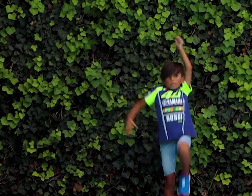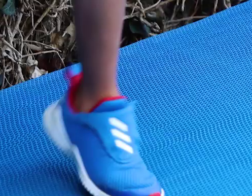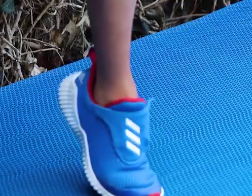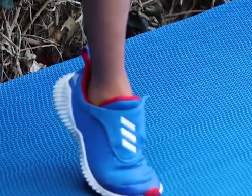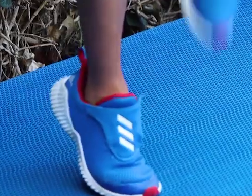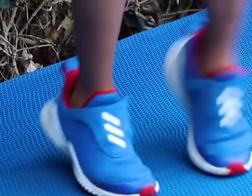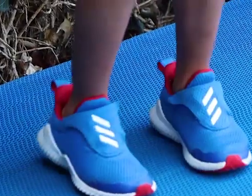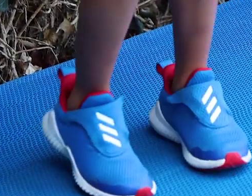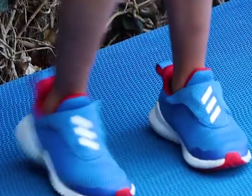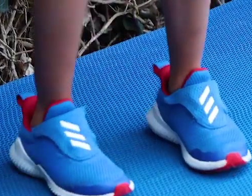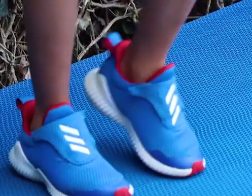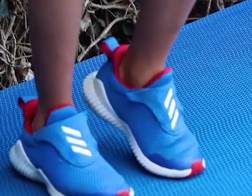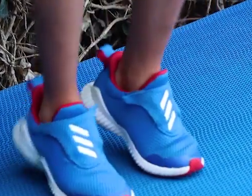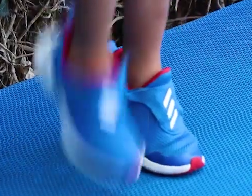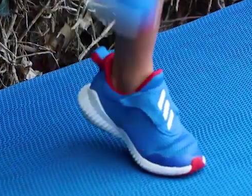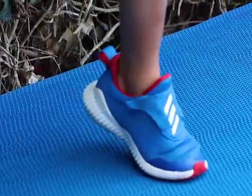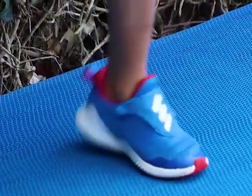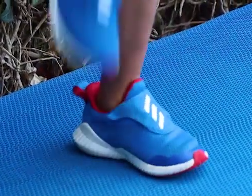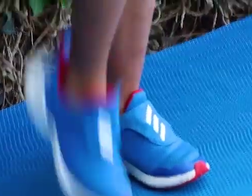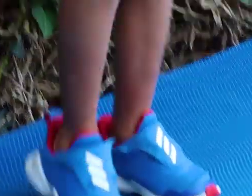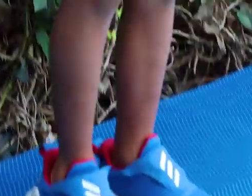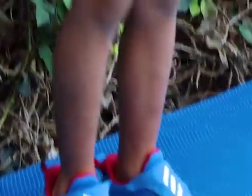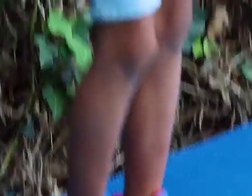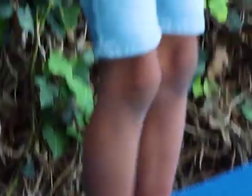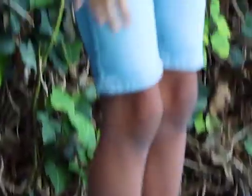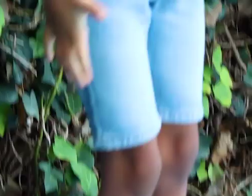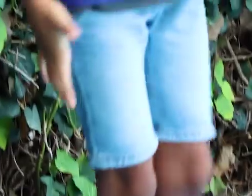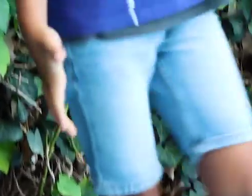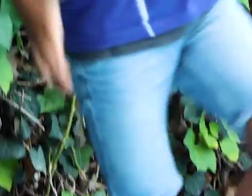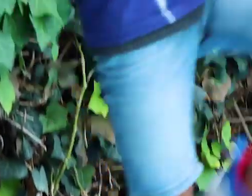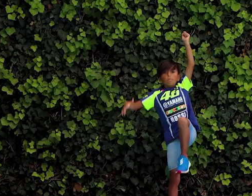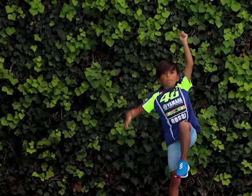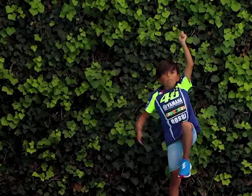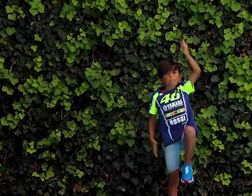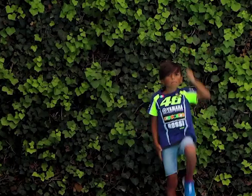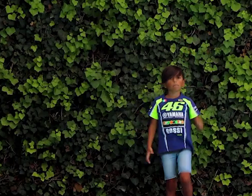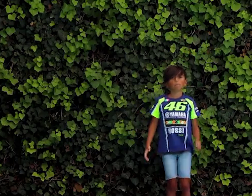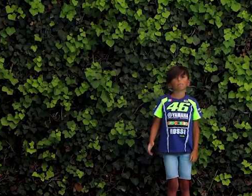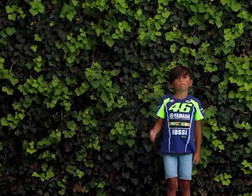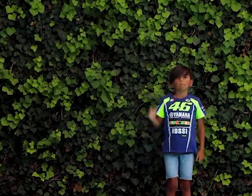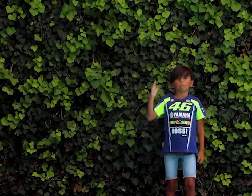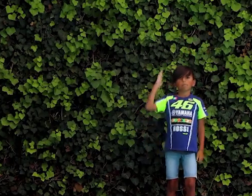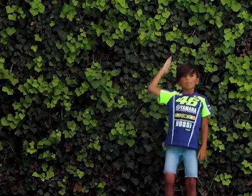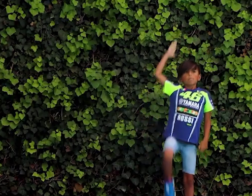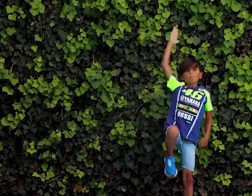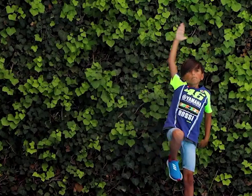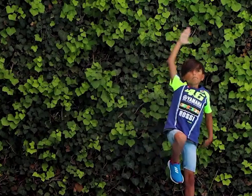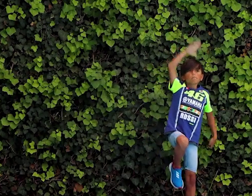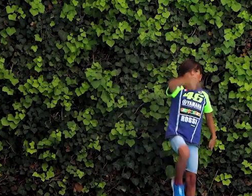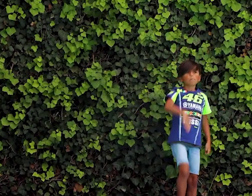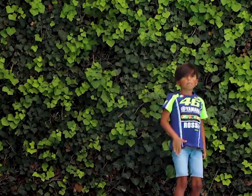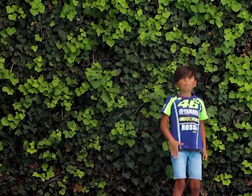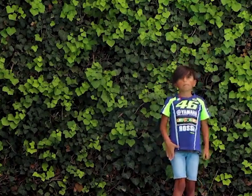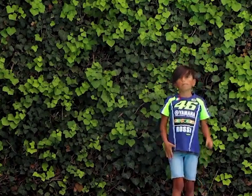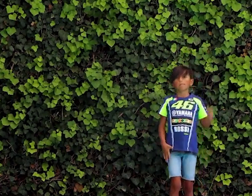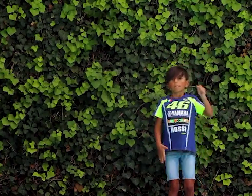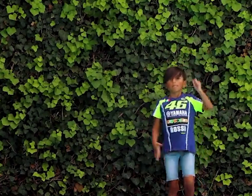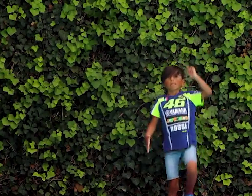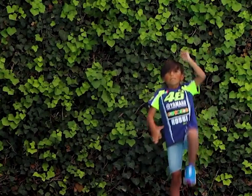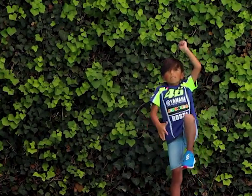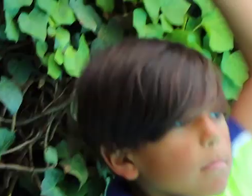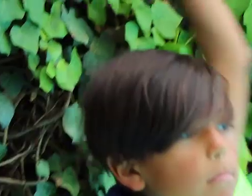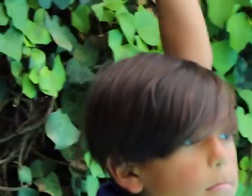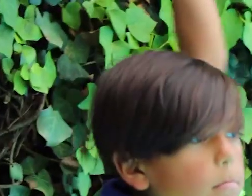Hago un poco más despacio para que puedas levantar rodilla y mano de. Al mismo tiempo, elevando el talón del